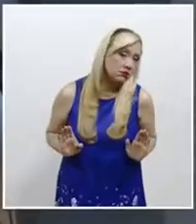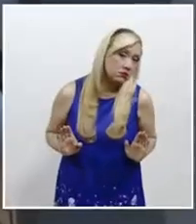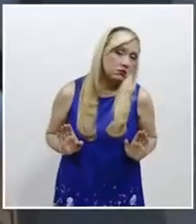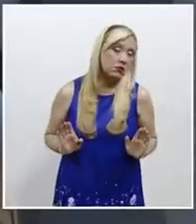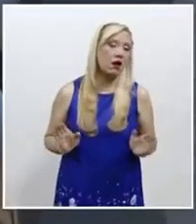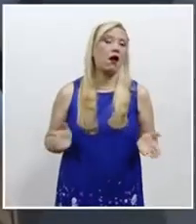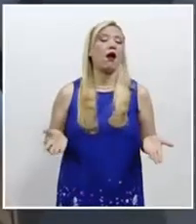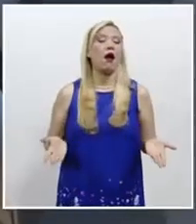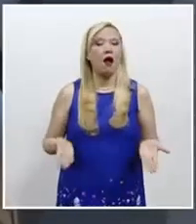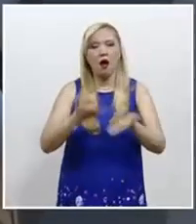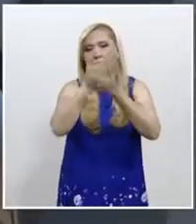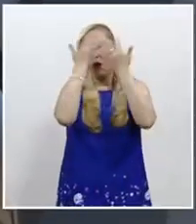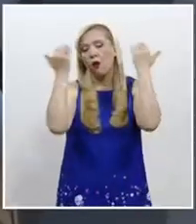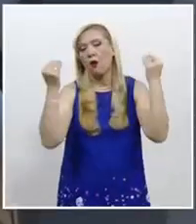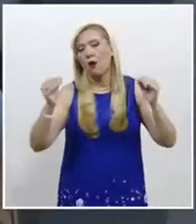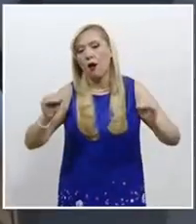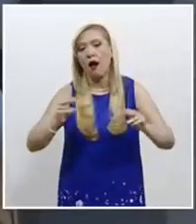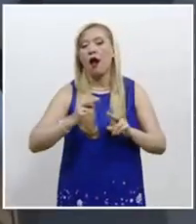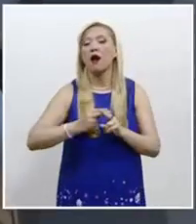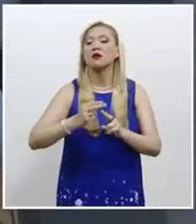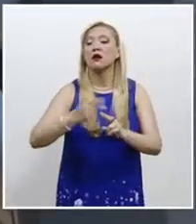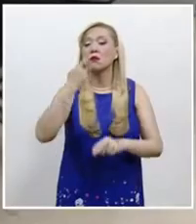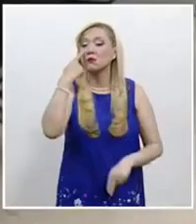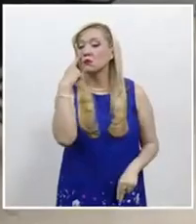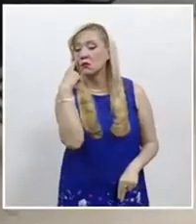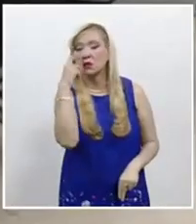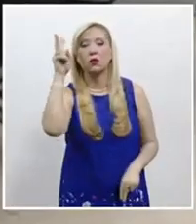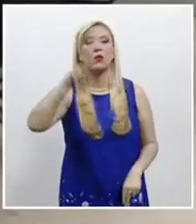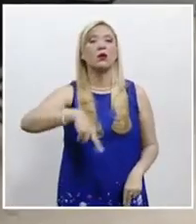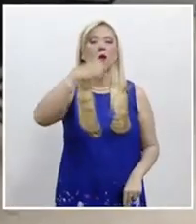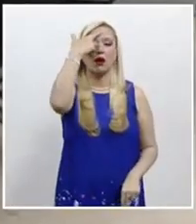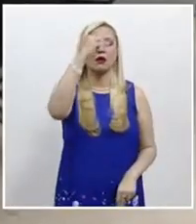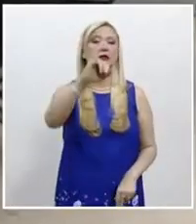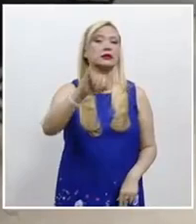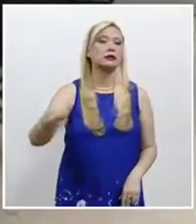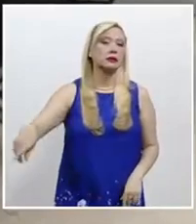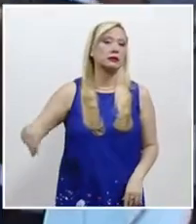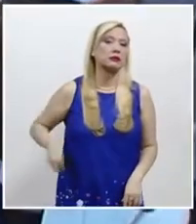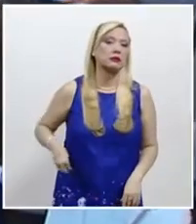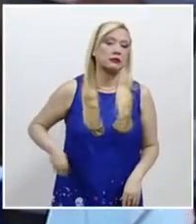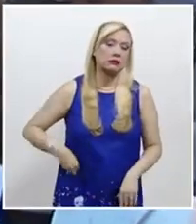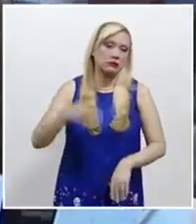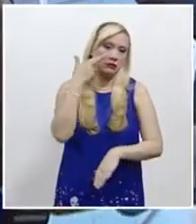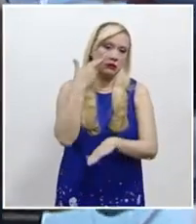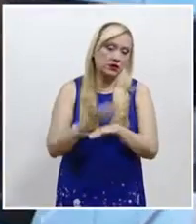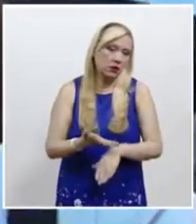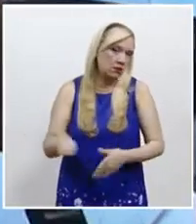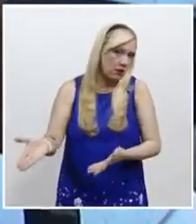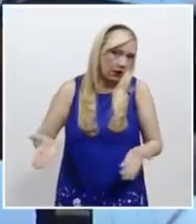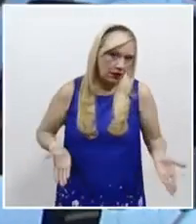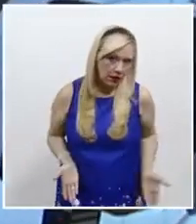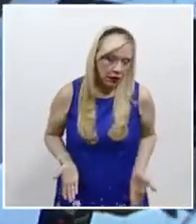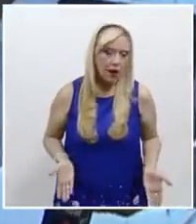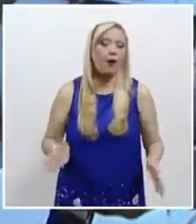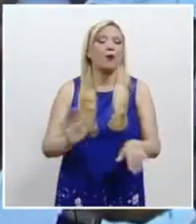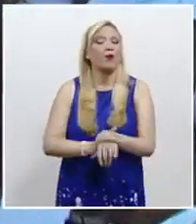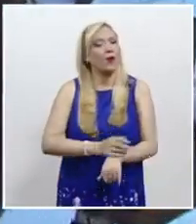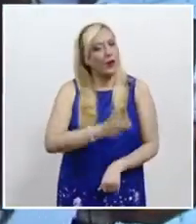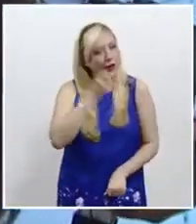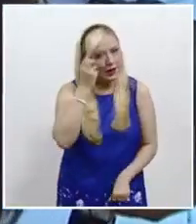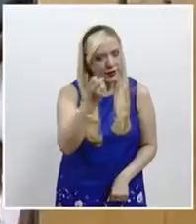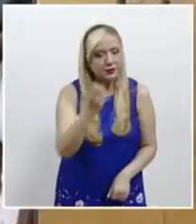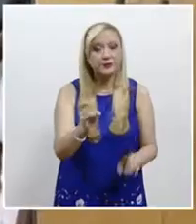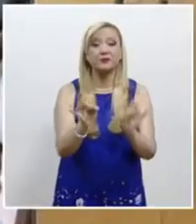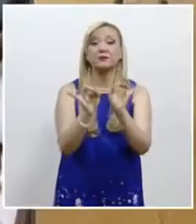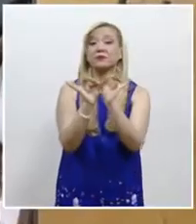su calidad de inocente hasta que exista una resolución definitiva que acredite su responsabilidad. De esa forma, en caso